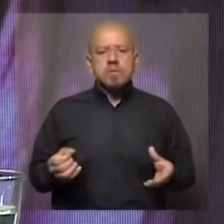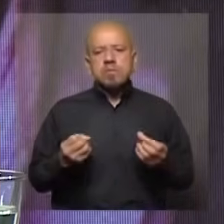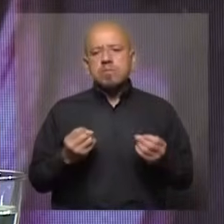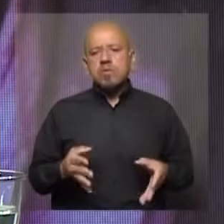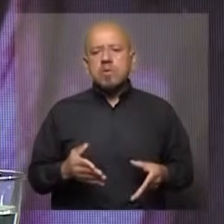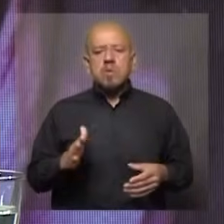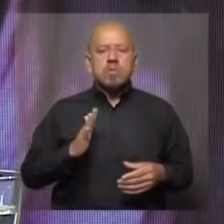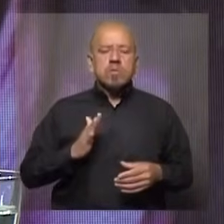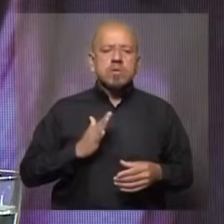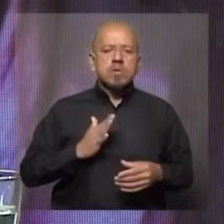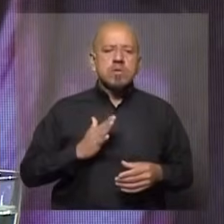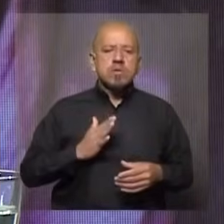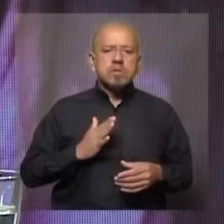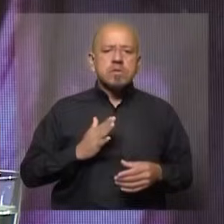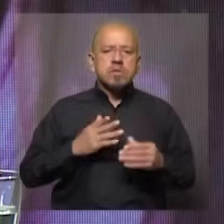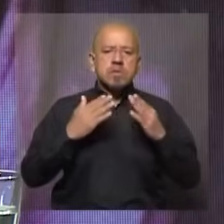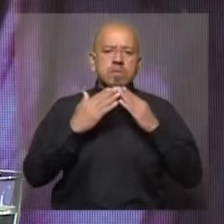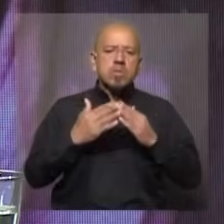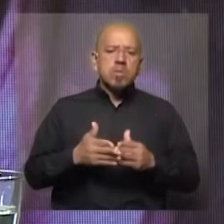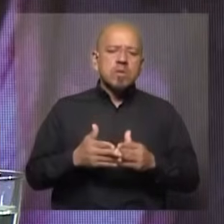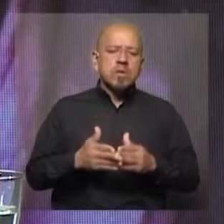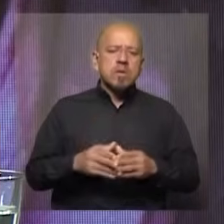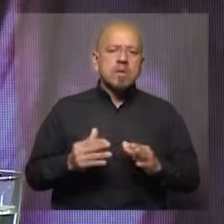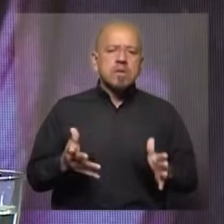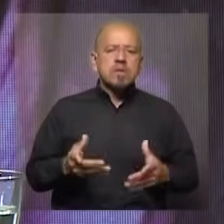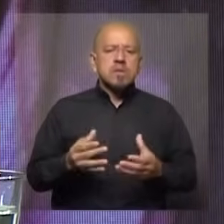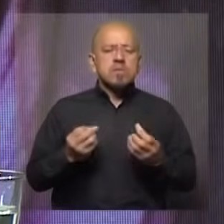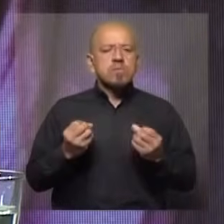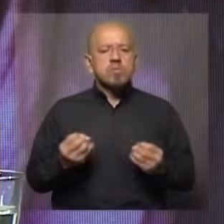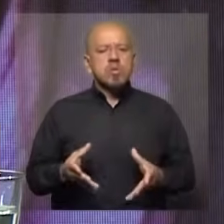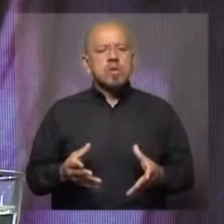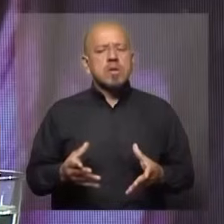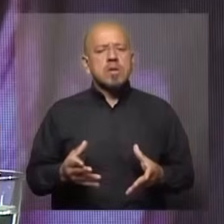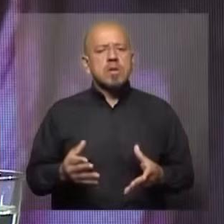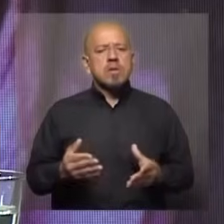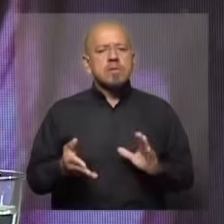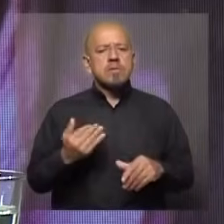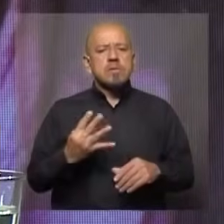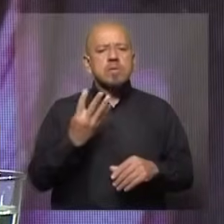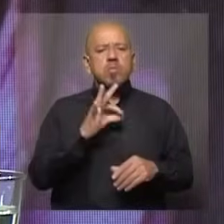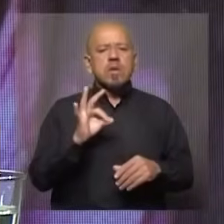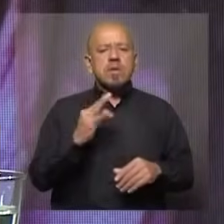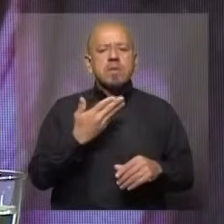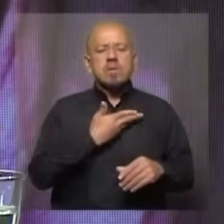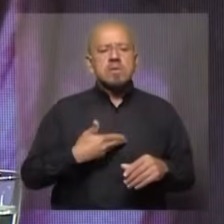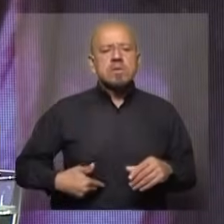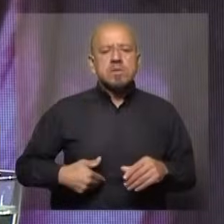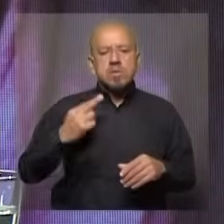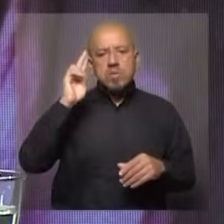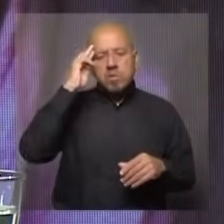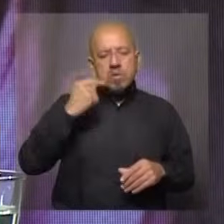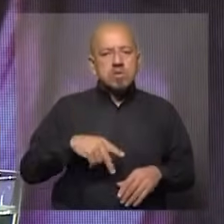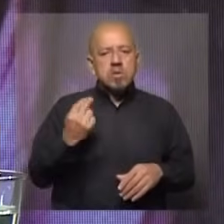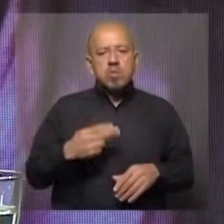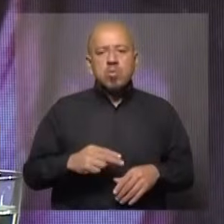una mujer, quizás la pregunta sería por qué van más de 40 presidencias del Uruguay y no ha habido